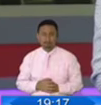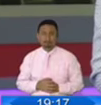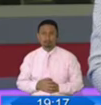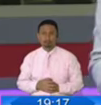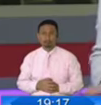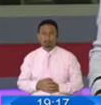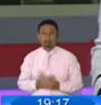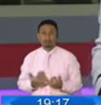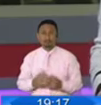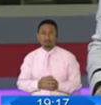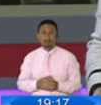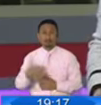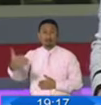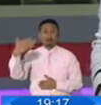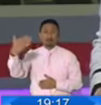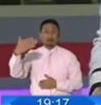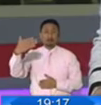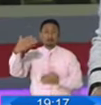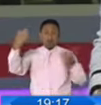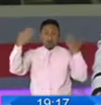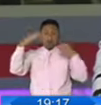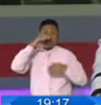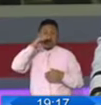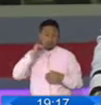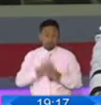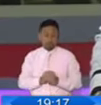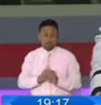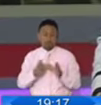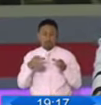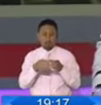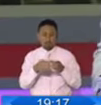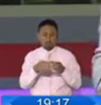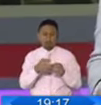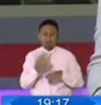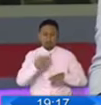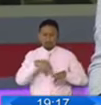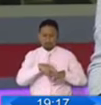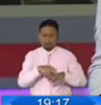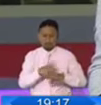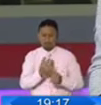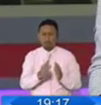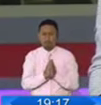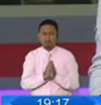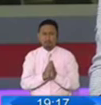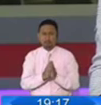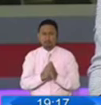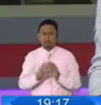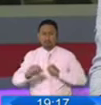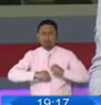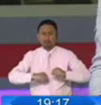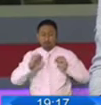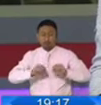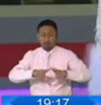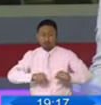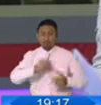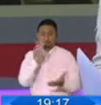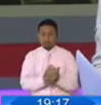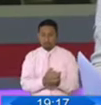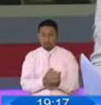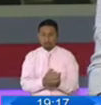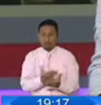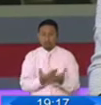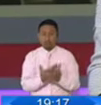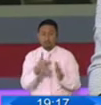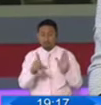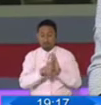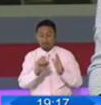Nebot manifestó que desde su bloque en la Asamblea Nacional se impulsan acciones para contrarrestar la corrupción. Una medida es